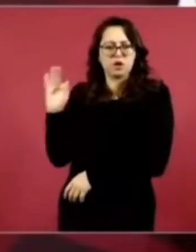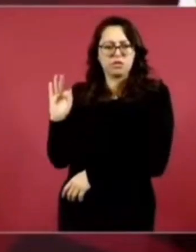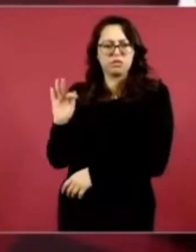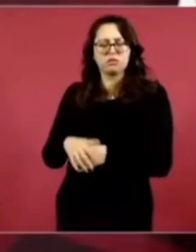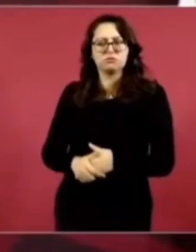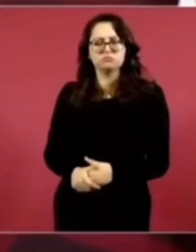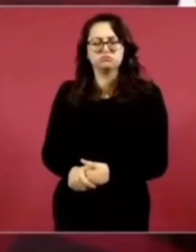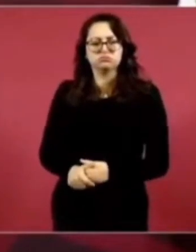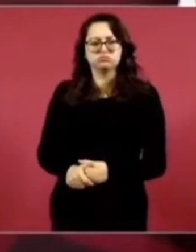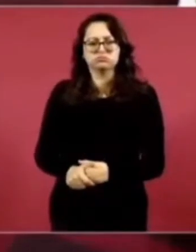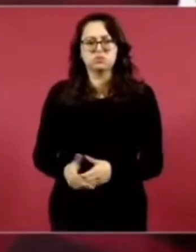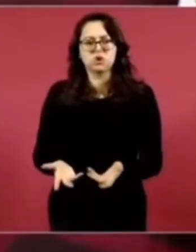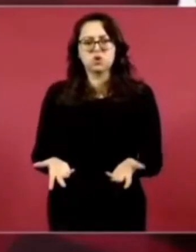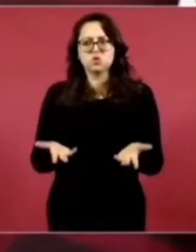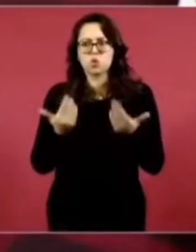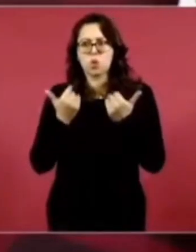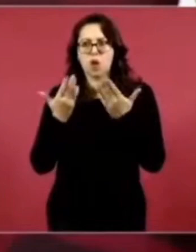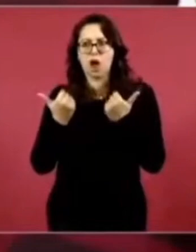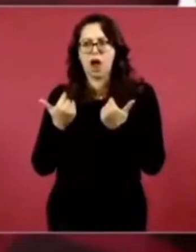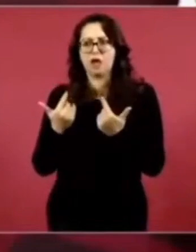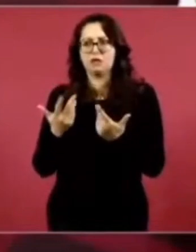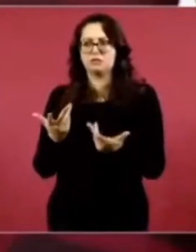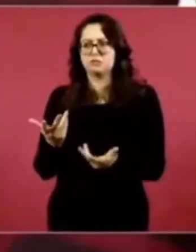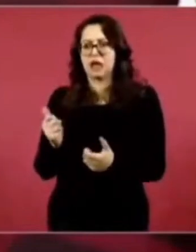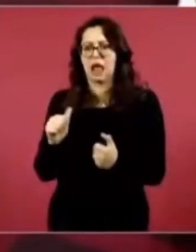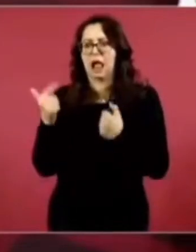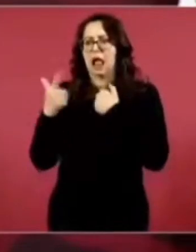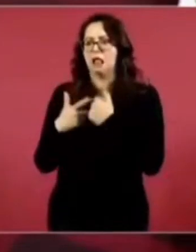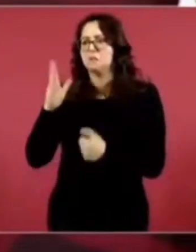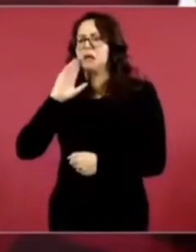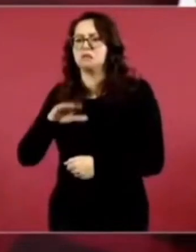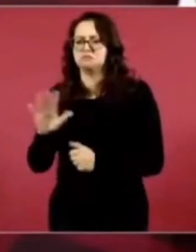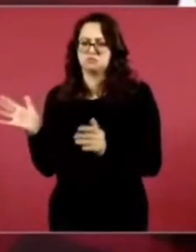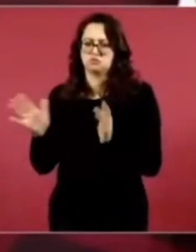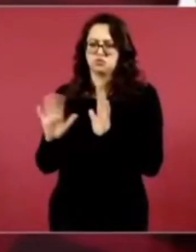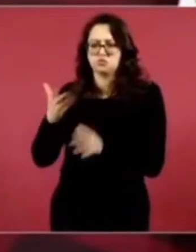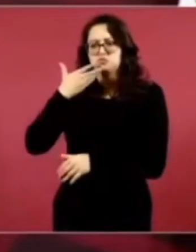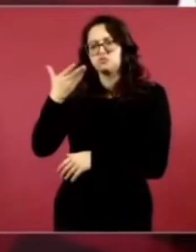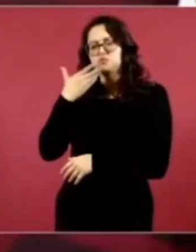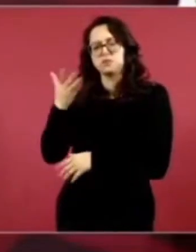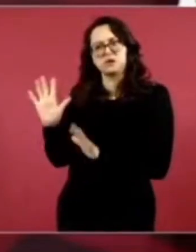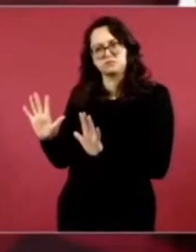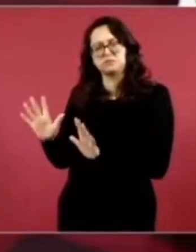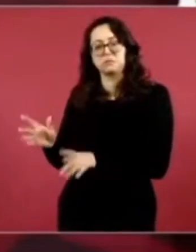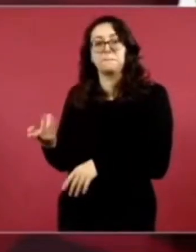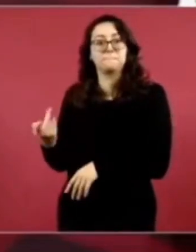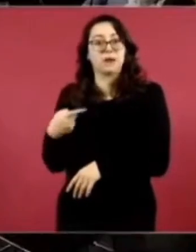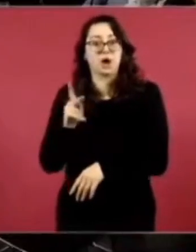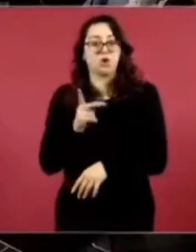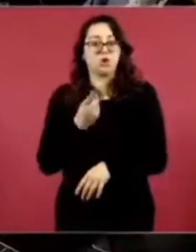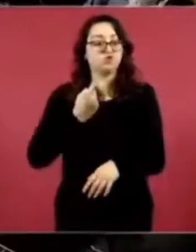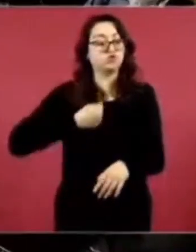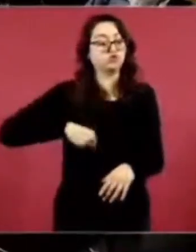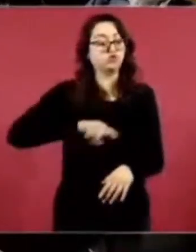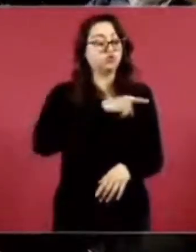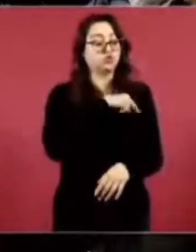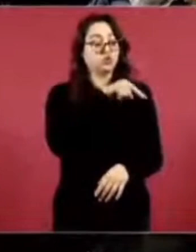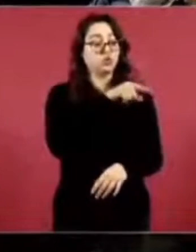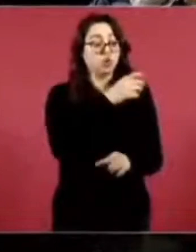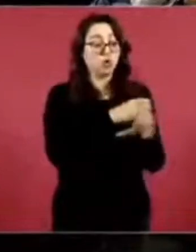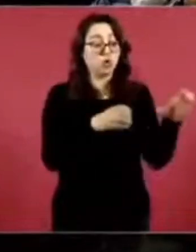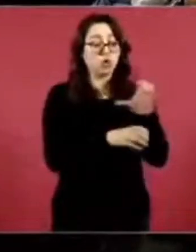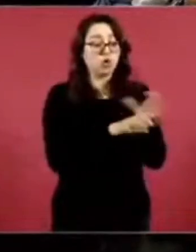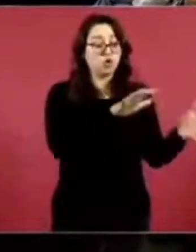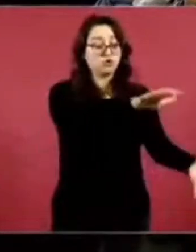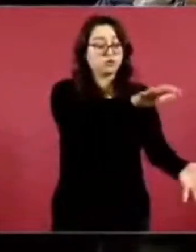estar mal pero nada más aclaro que lo que se entrega en el tiang es el bienestar